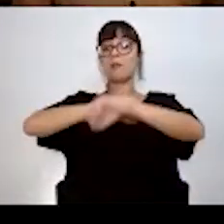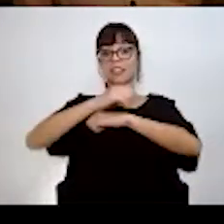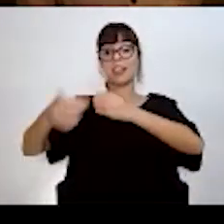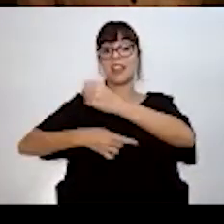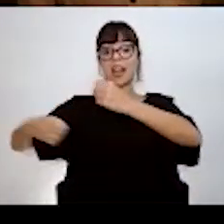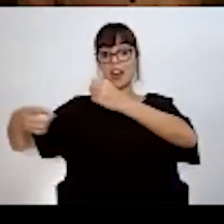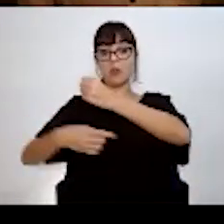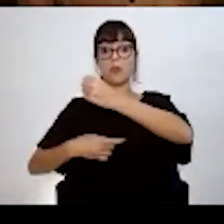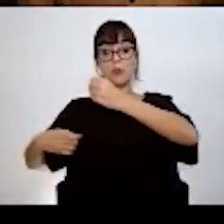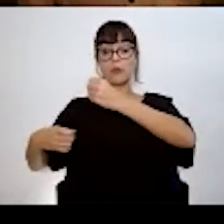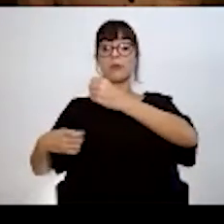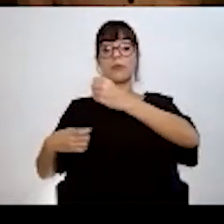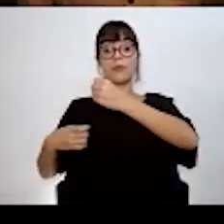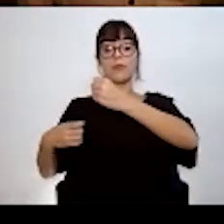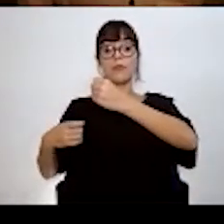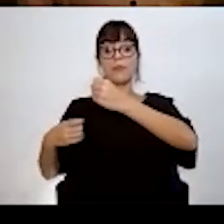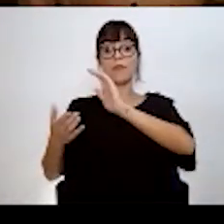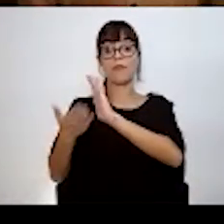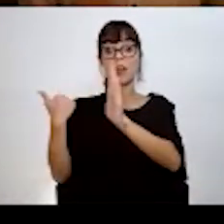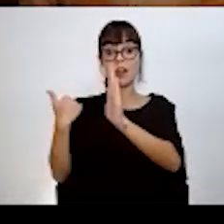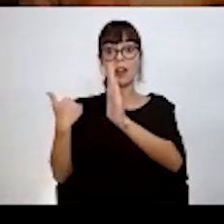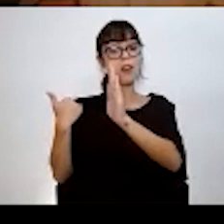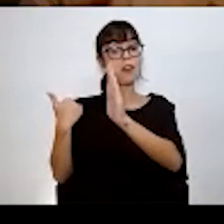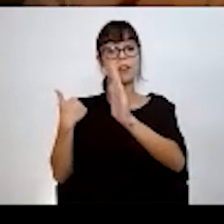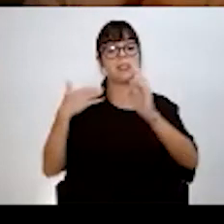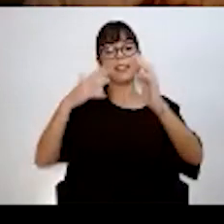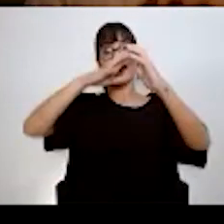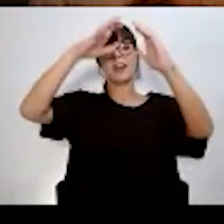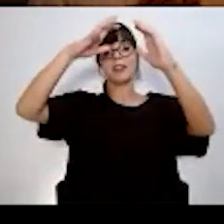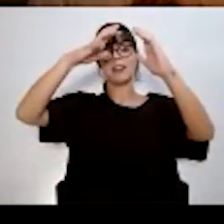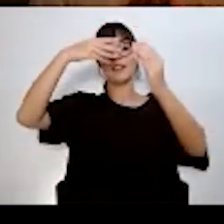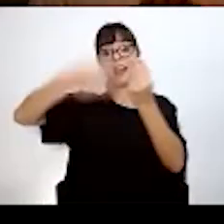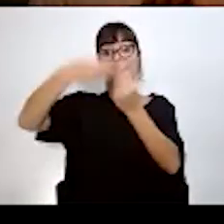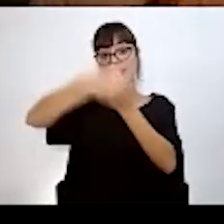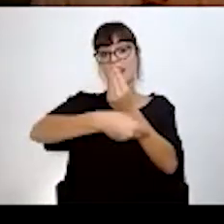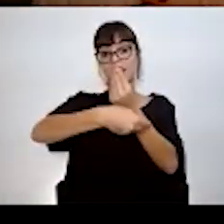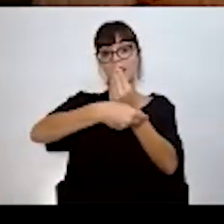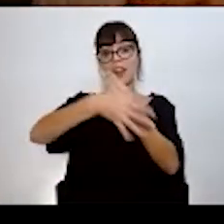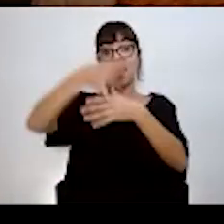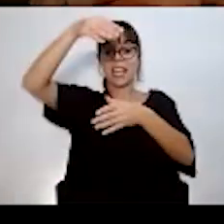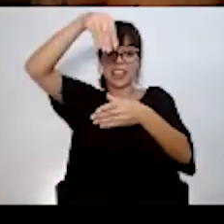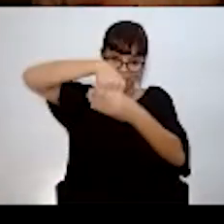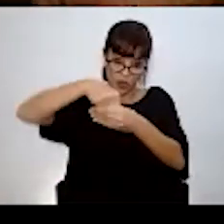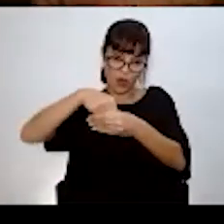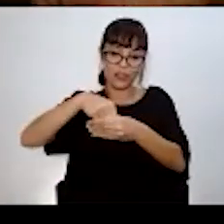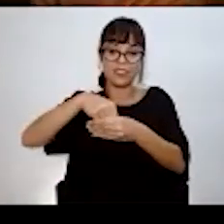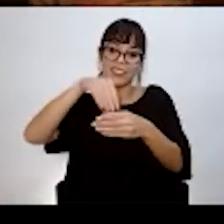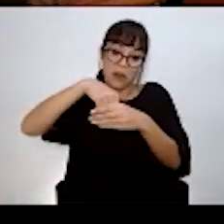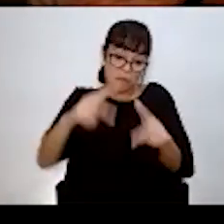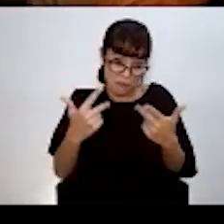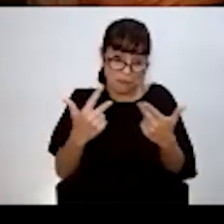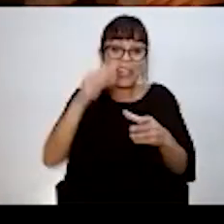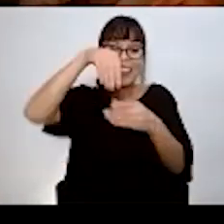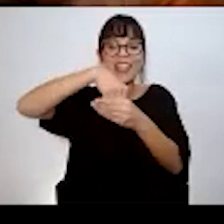ocupación del interior de Gran Canaria, si me permiten la expresión, desciende